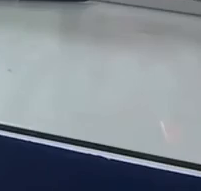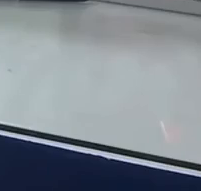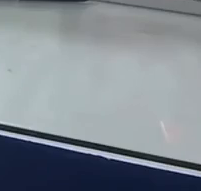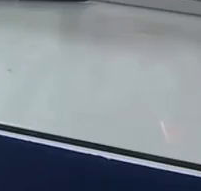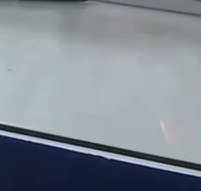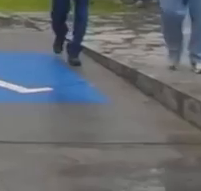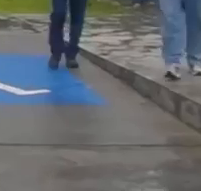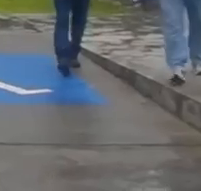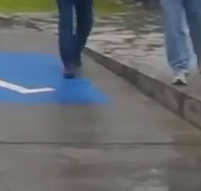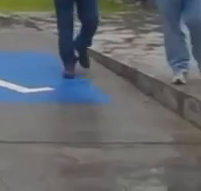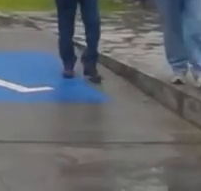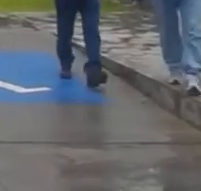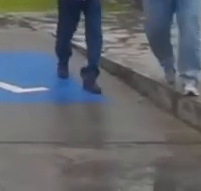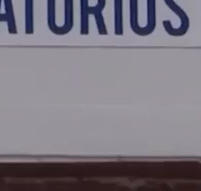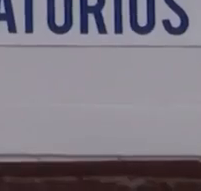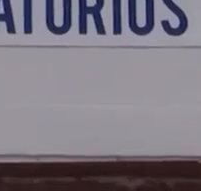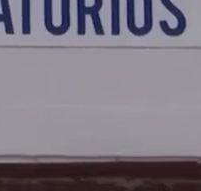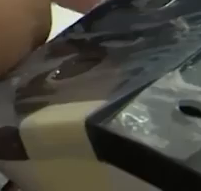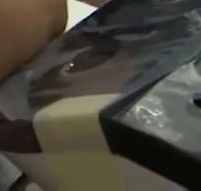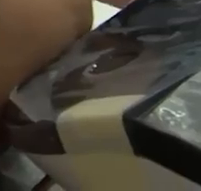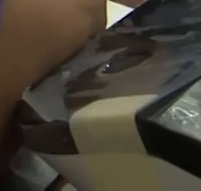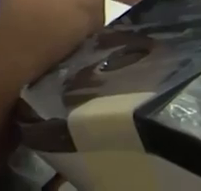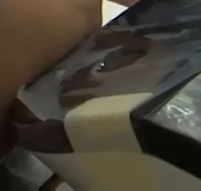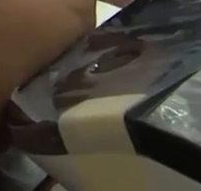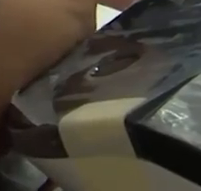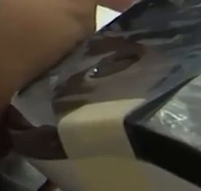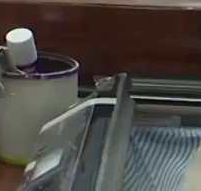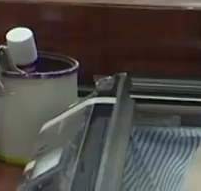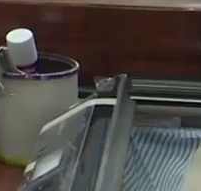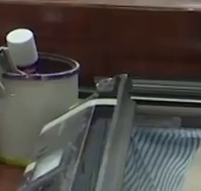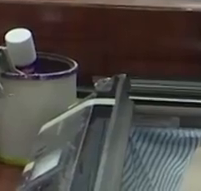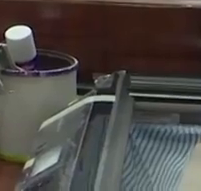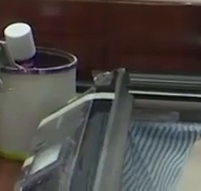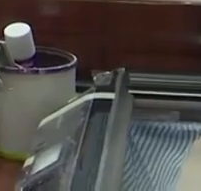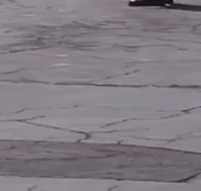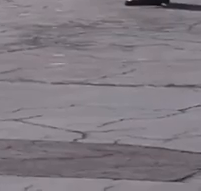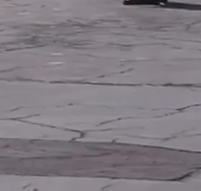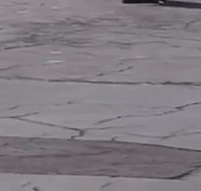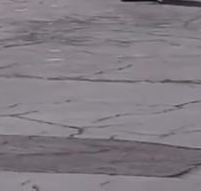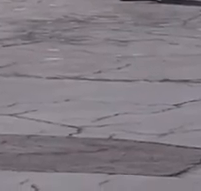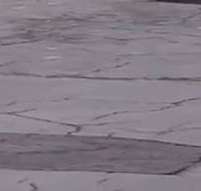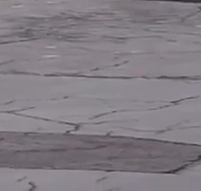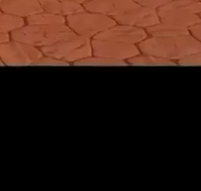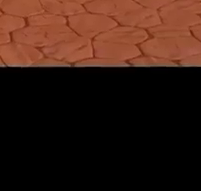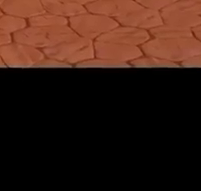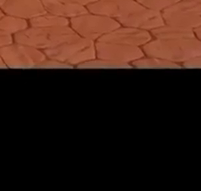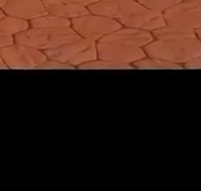y atenciones a las familias nicaragüenses y de otras nacionalidades. Ministerio de